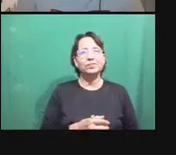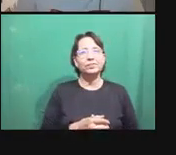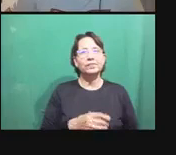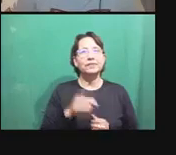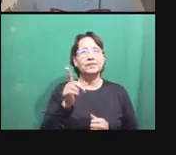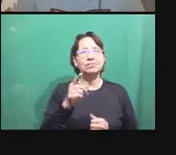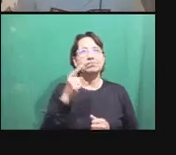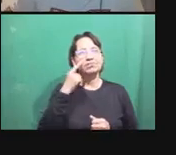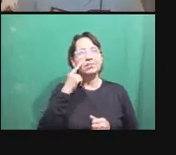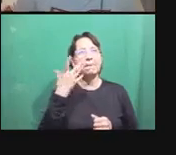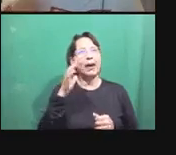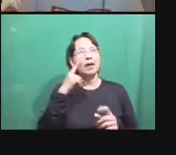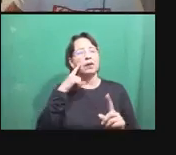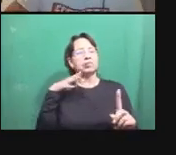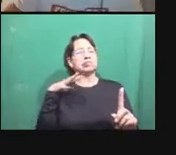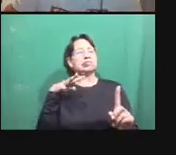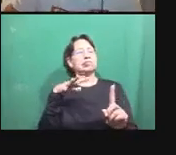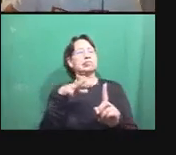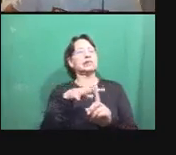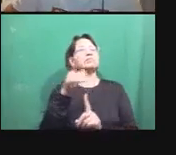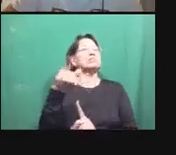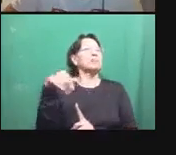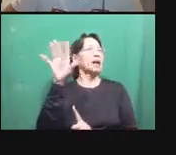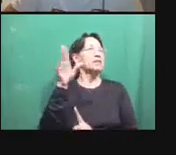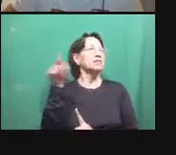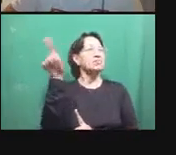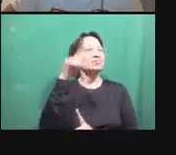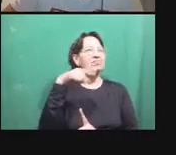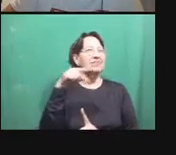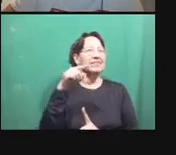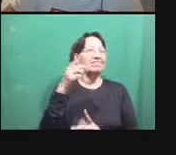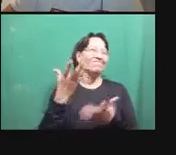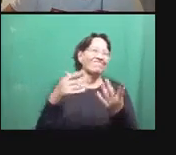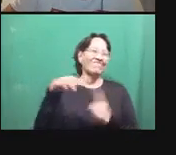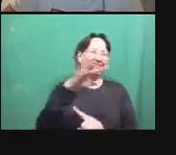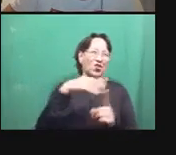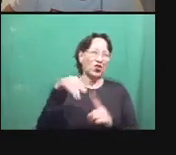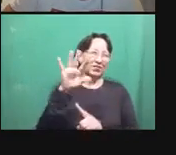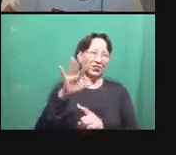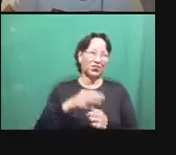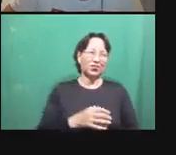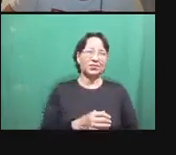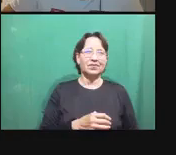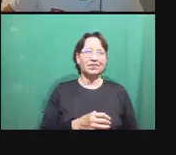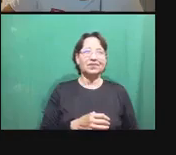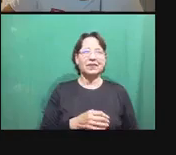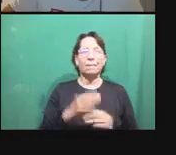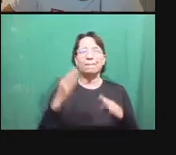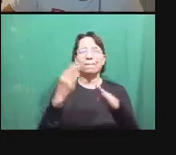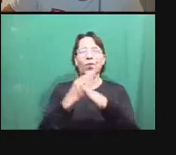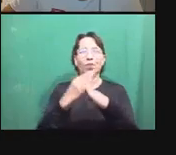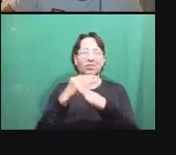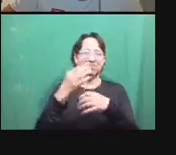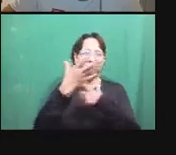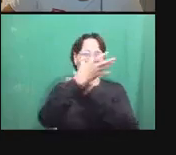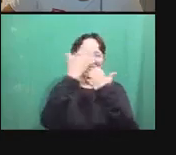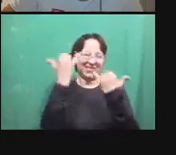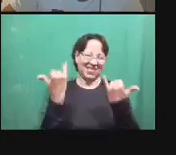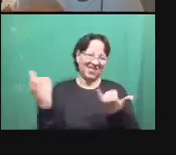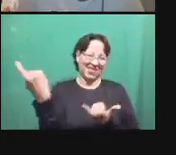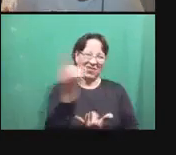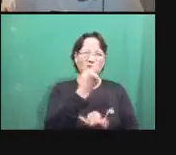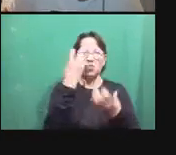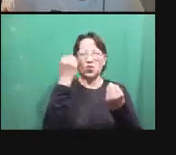una influencia que magnifica esto mucho es el contexto de conflicto armado que, pues, hemos tenido aquí